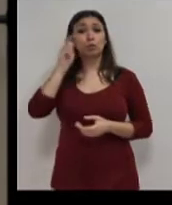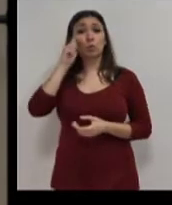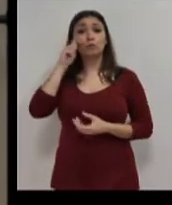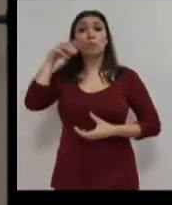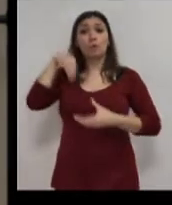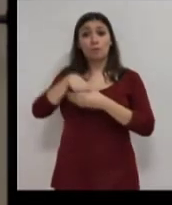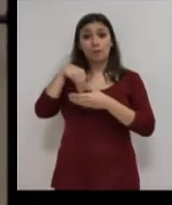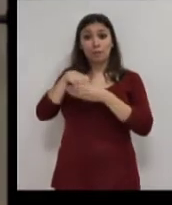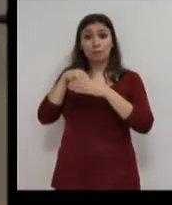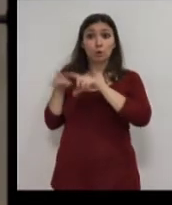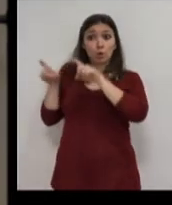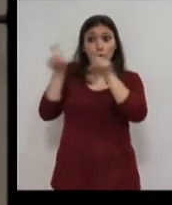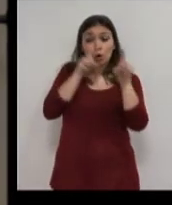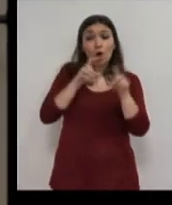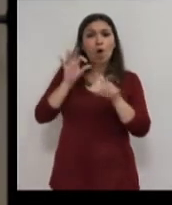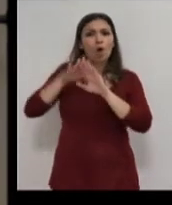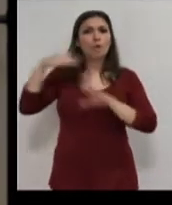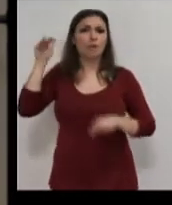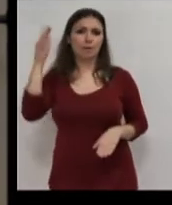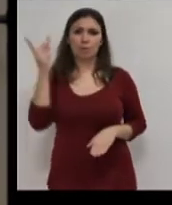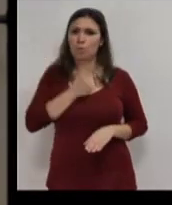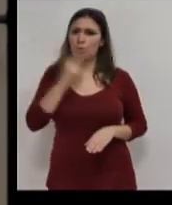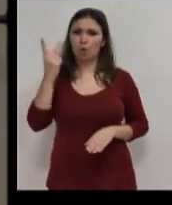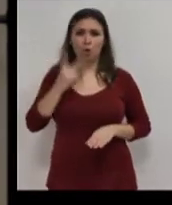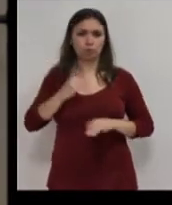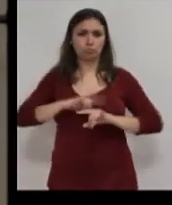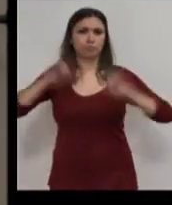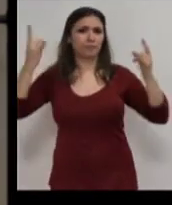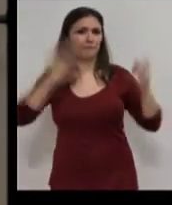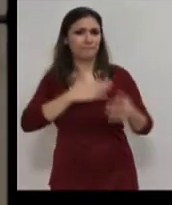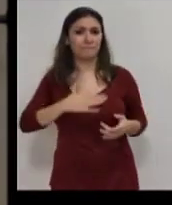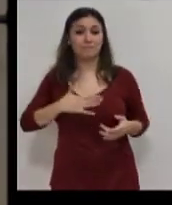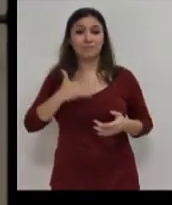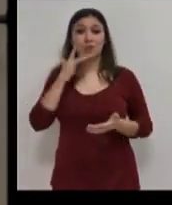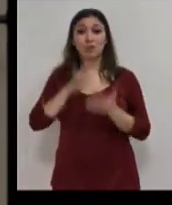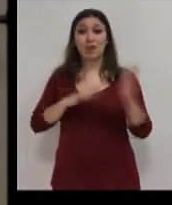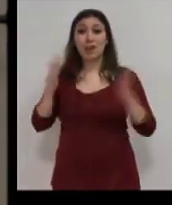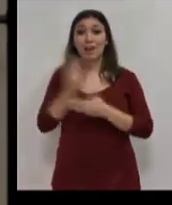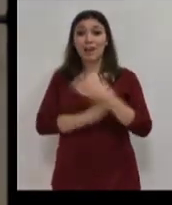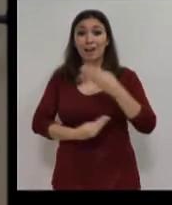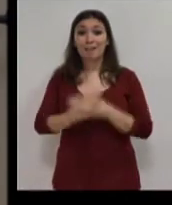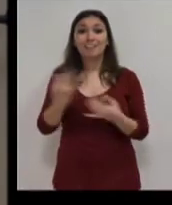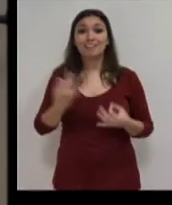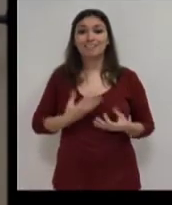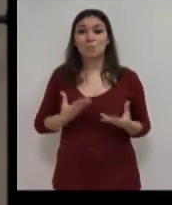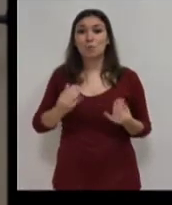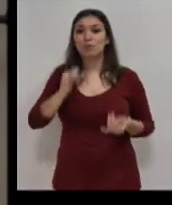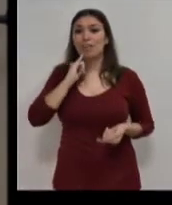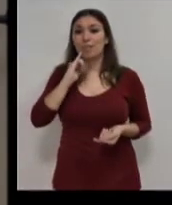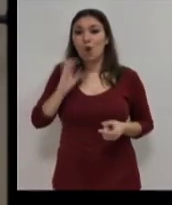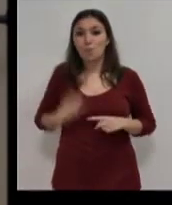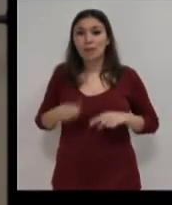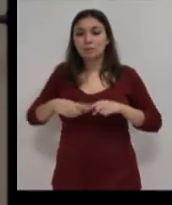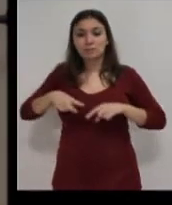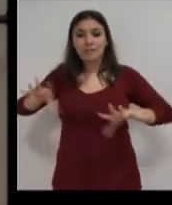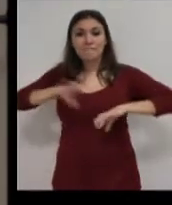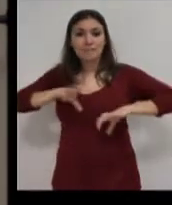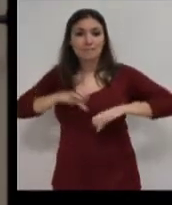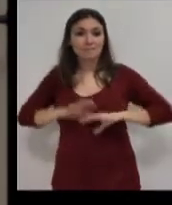antes, se trata del turismo interior y exterior. Nos volcamos en ser globales. Desde el momento en el que